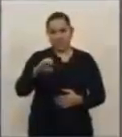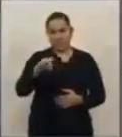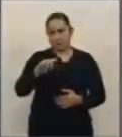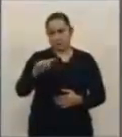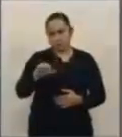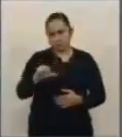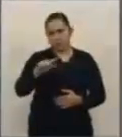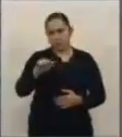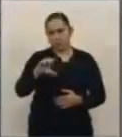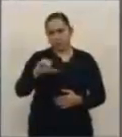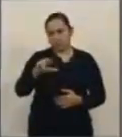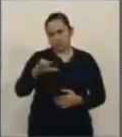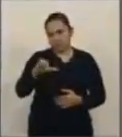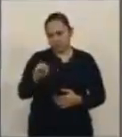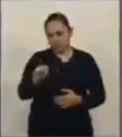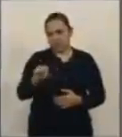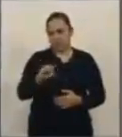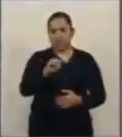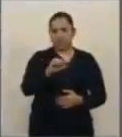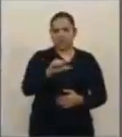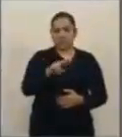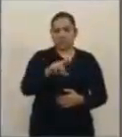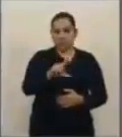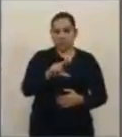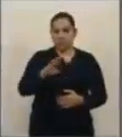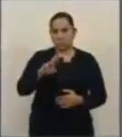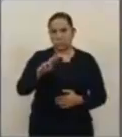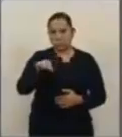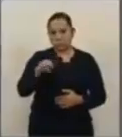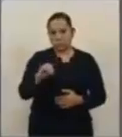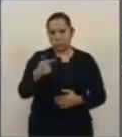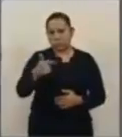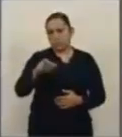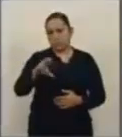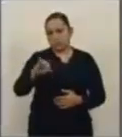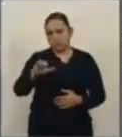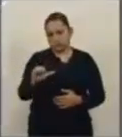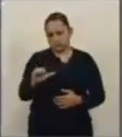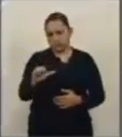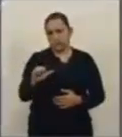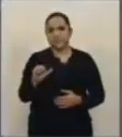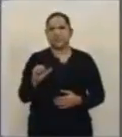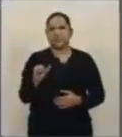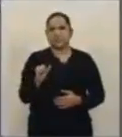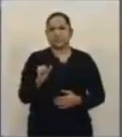Zacarías, presente. Saúl Bruno García, presente.